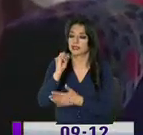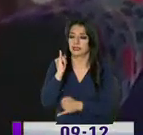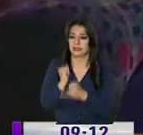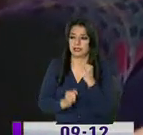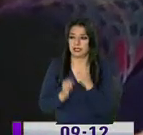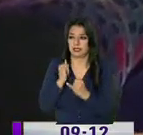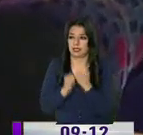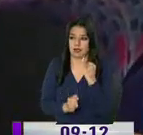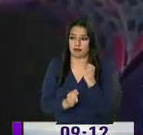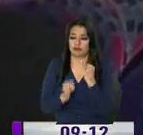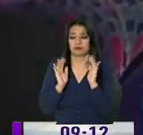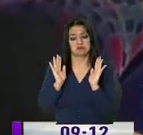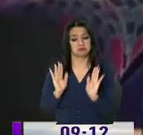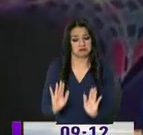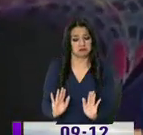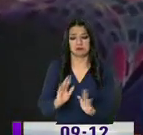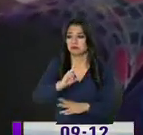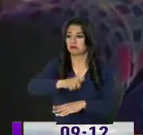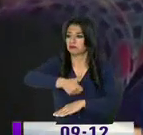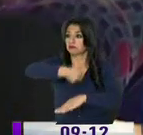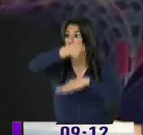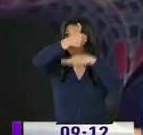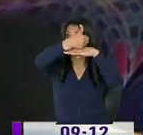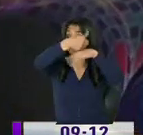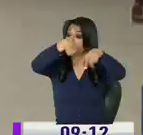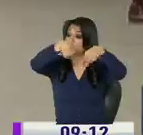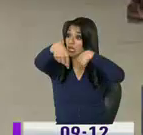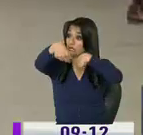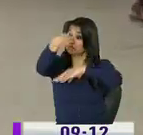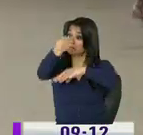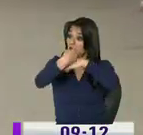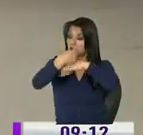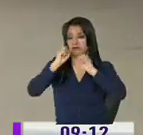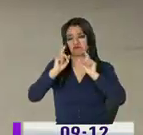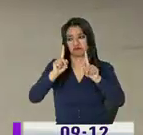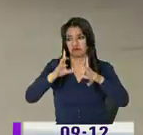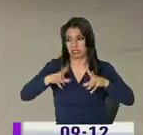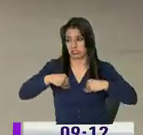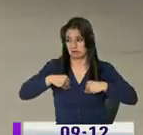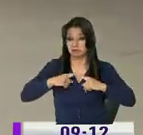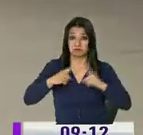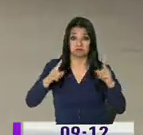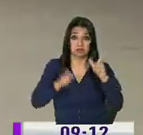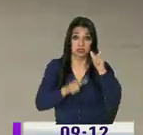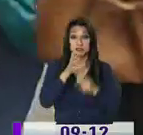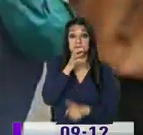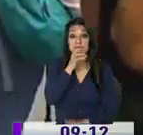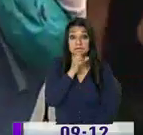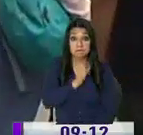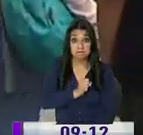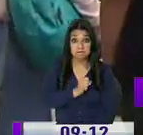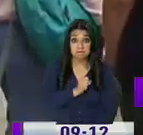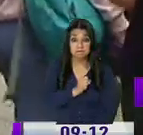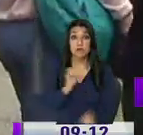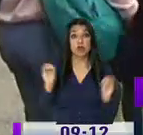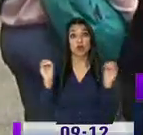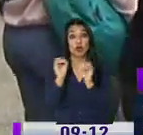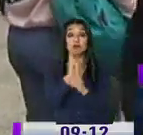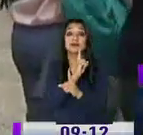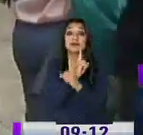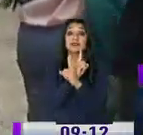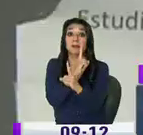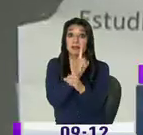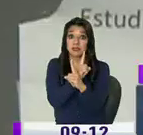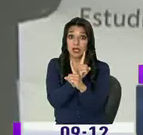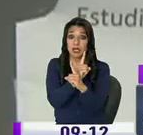como está dicho por la ANT. Sin embargo, para las personas de la tercera edad que presenten algún tipo de discapacidad